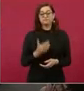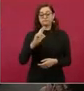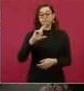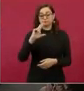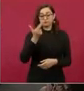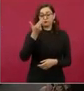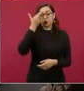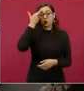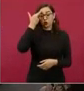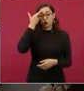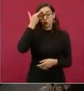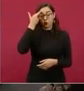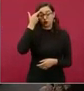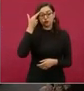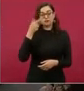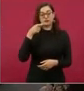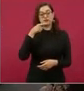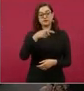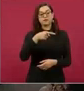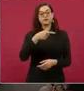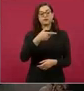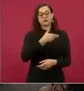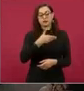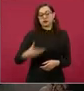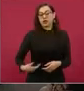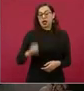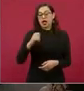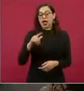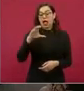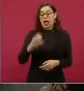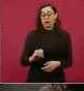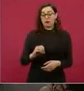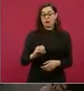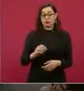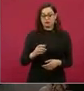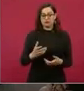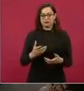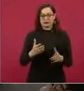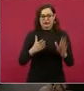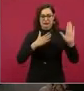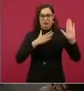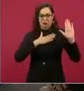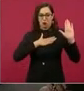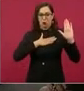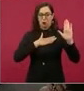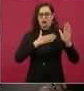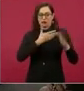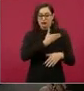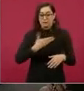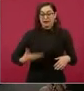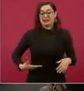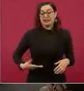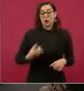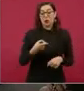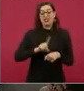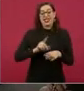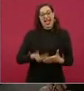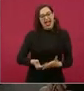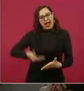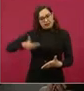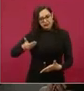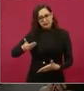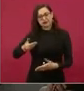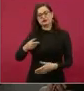anterior a la toma de posesión del presidente Andrés Manuel Obrador que estuvo con él en su casa en Palenque y que